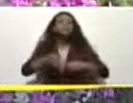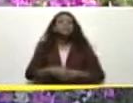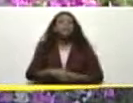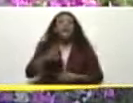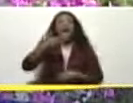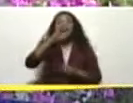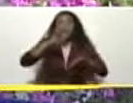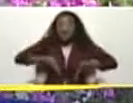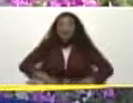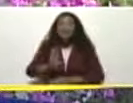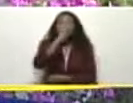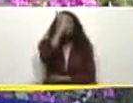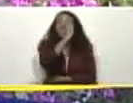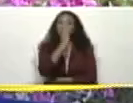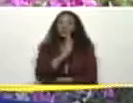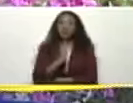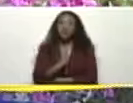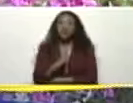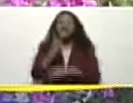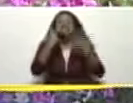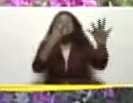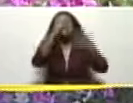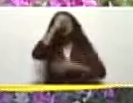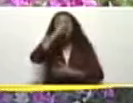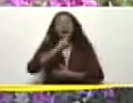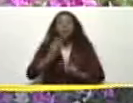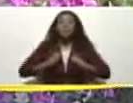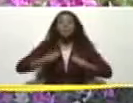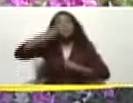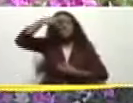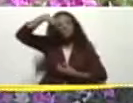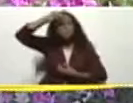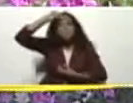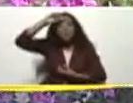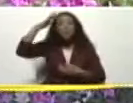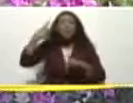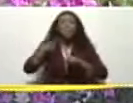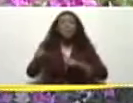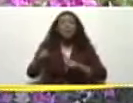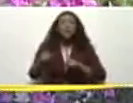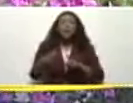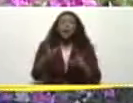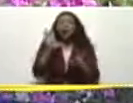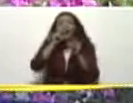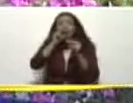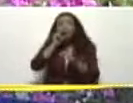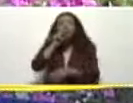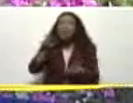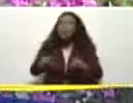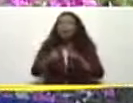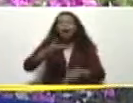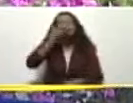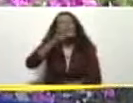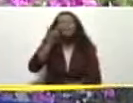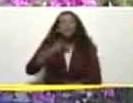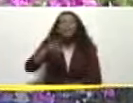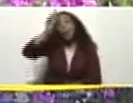nació en Brasil, tiene 7 años viviendo en México, pero habla como mexicano,